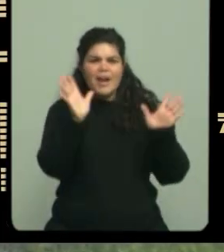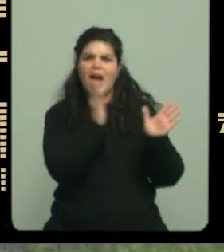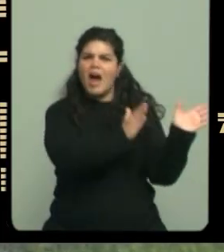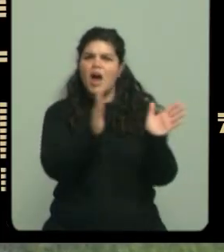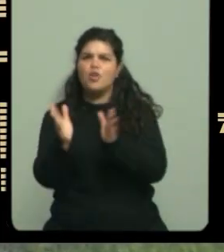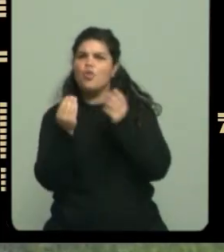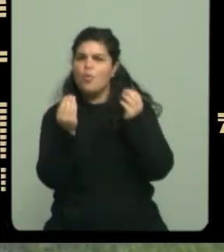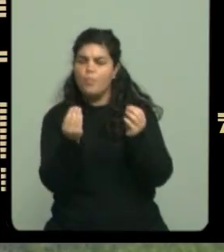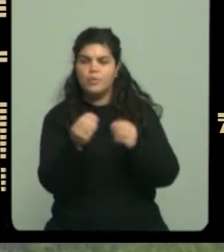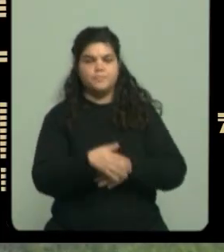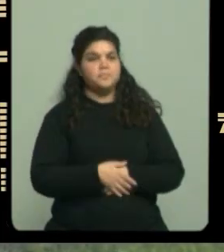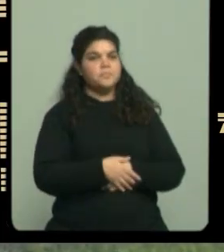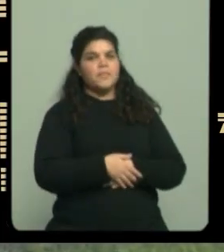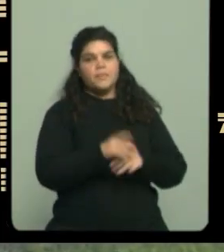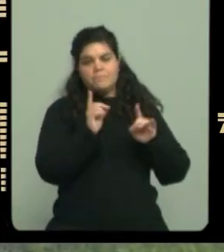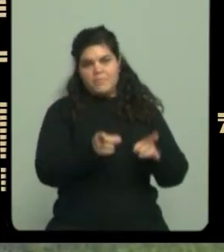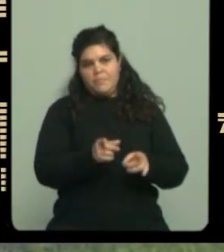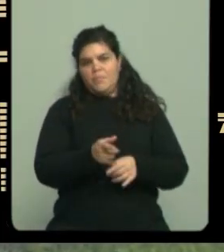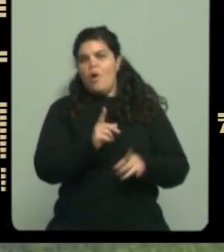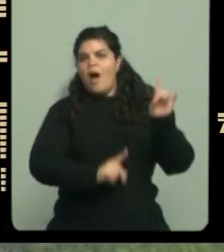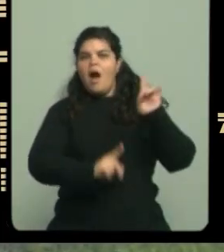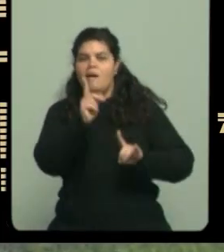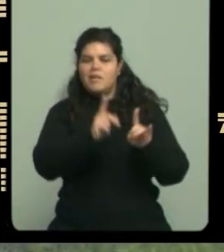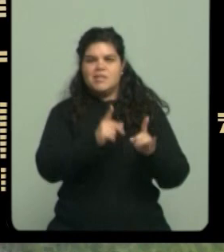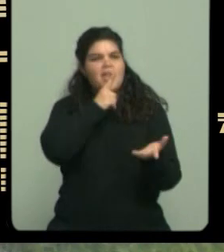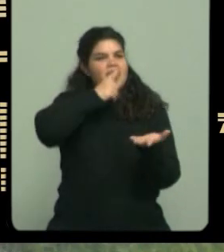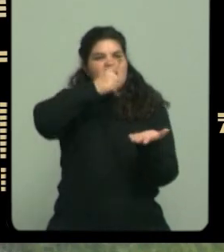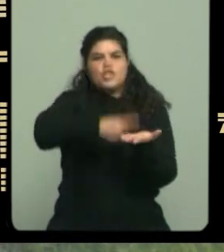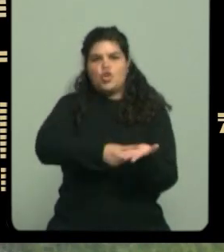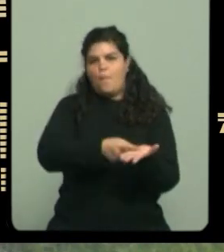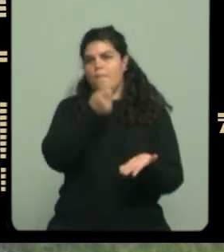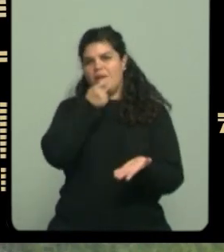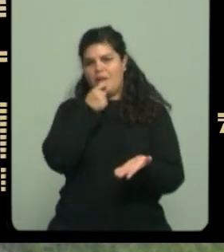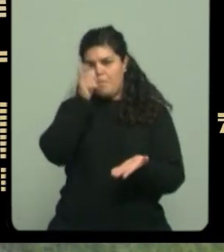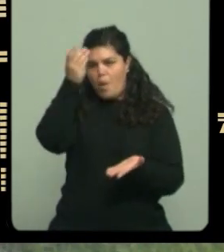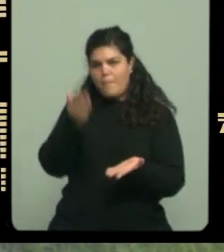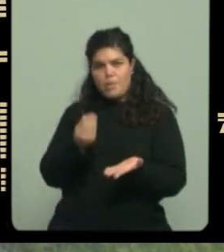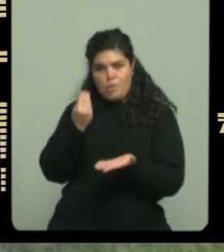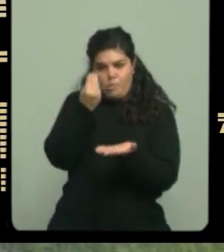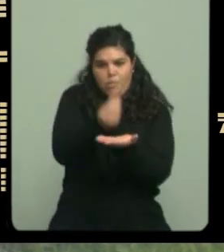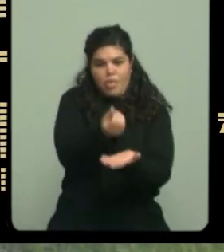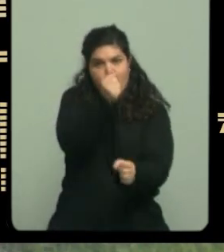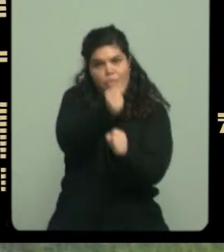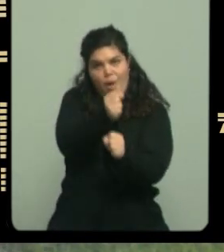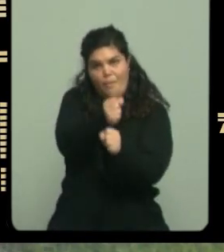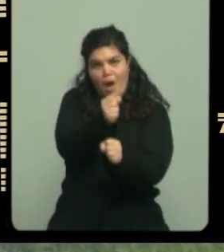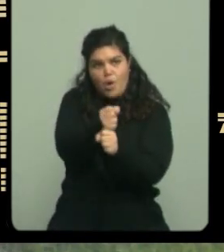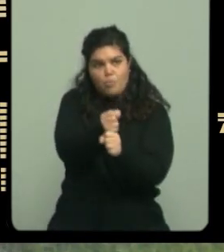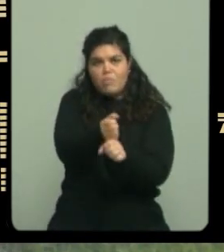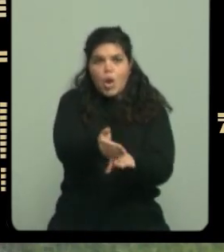hay violencia es cuando hay decisiones o se designan funciones de la